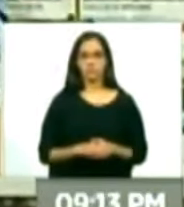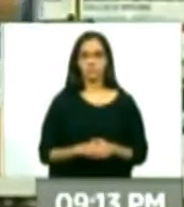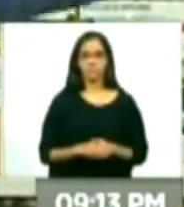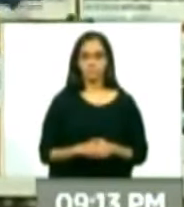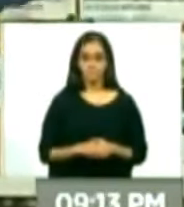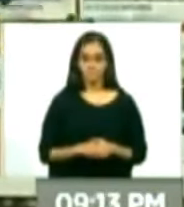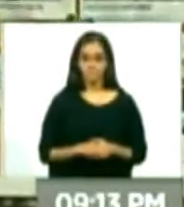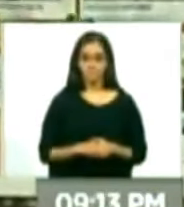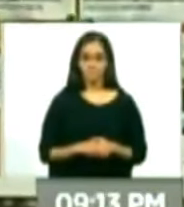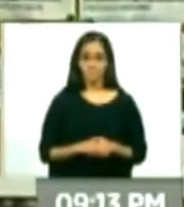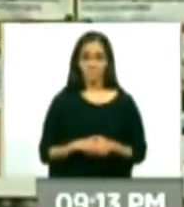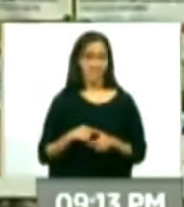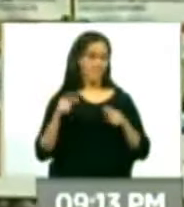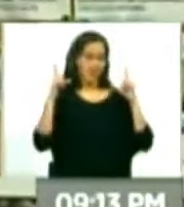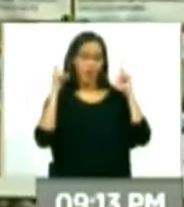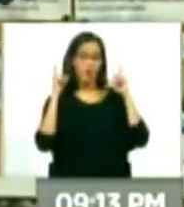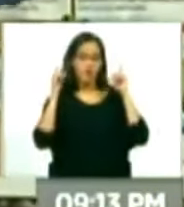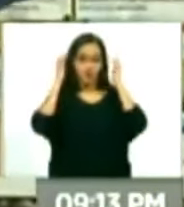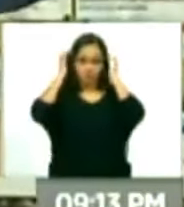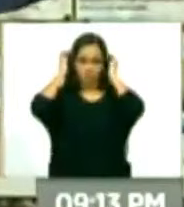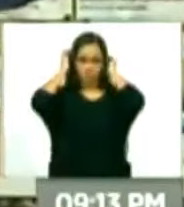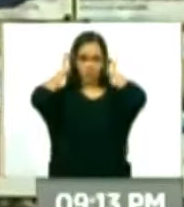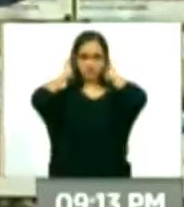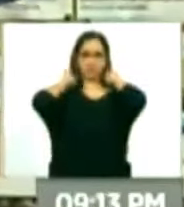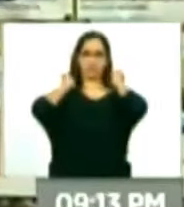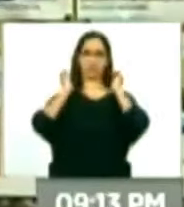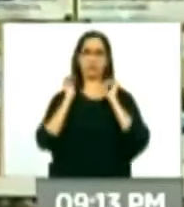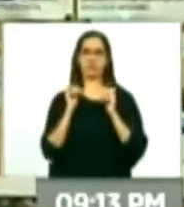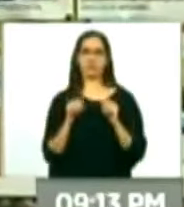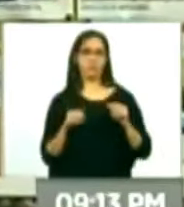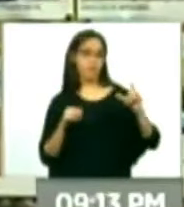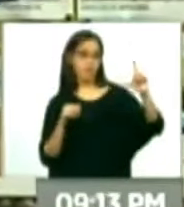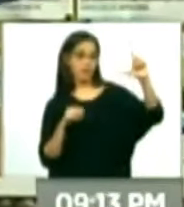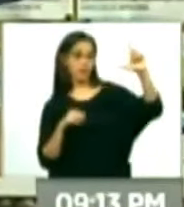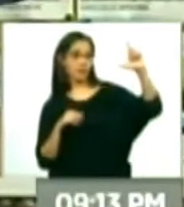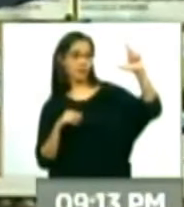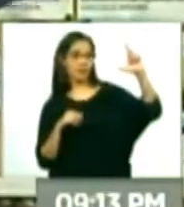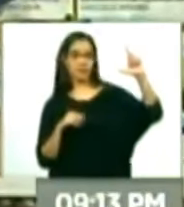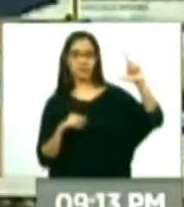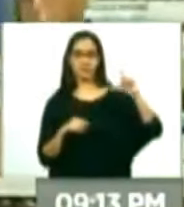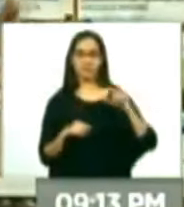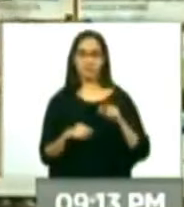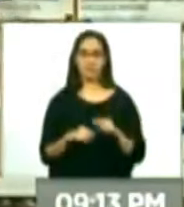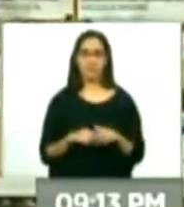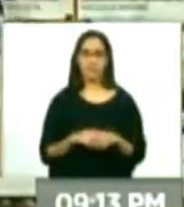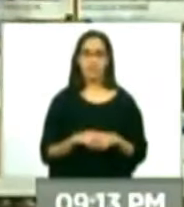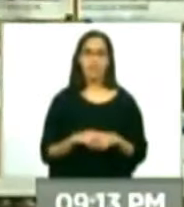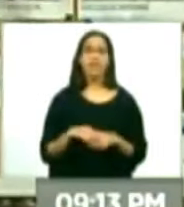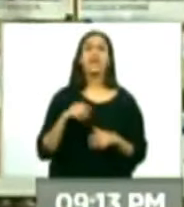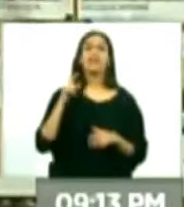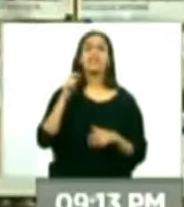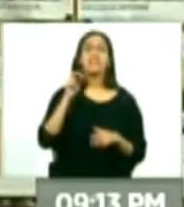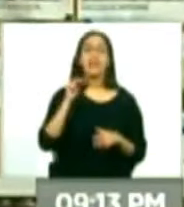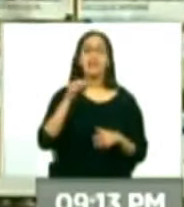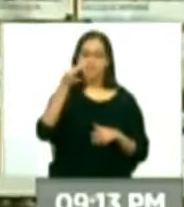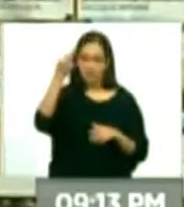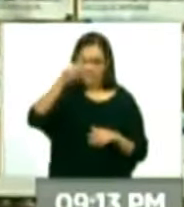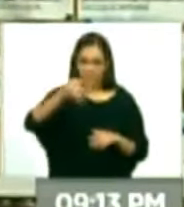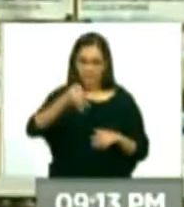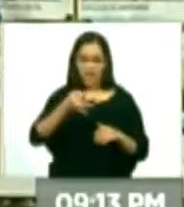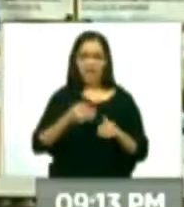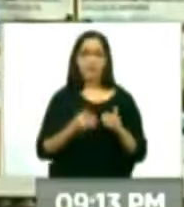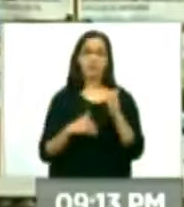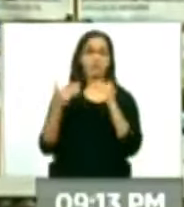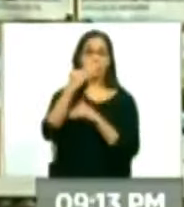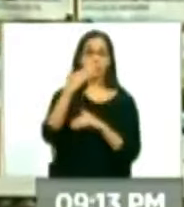Sí, ellos van y se toman la foto a 20 kilómetros, como dice Tare. Tare William fue a la verdadera Corte Penal y